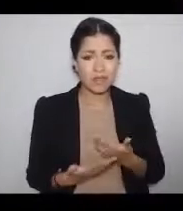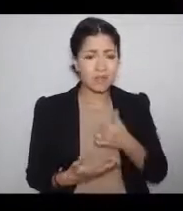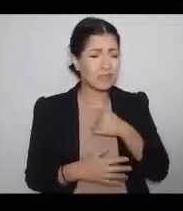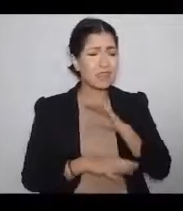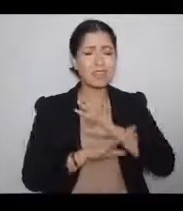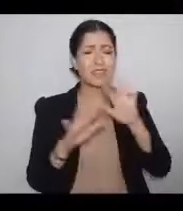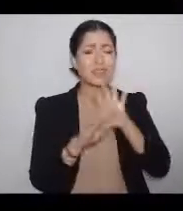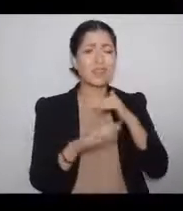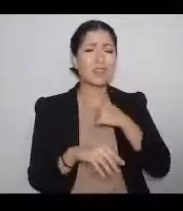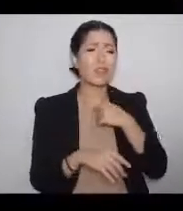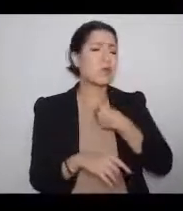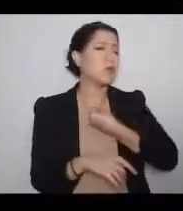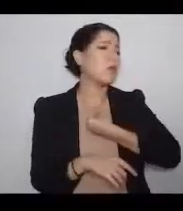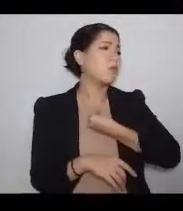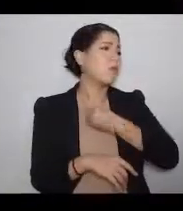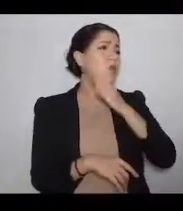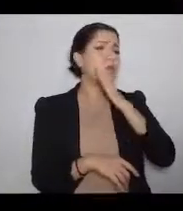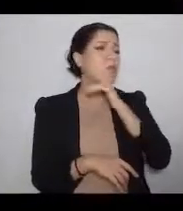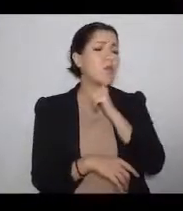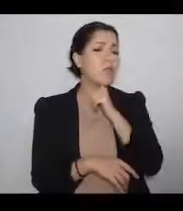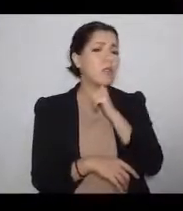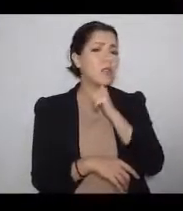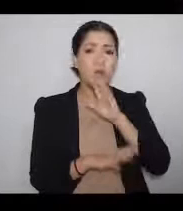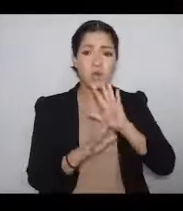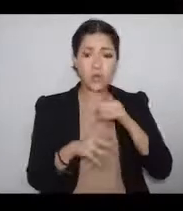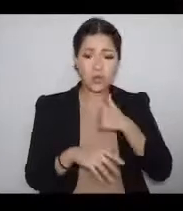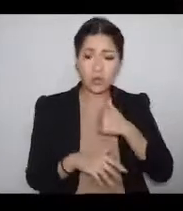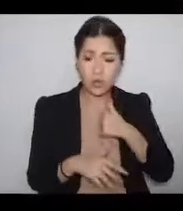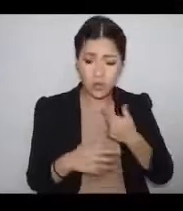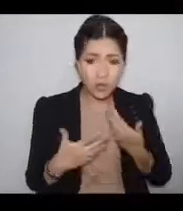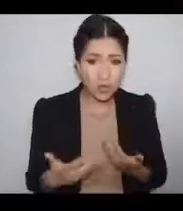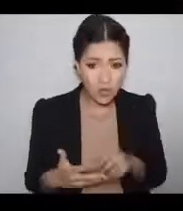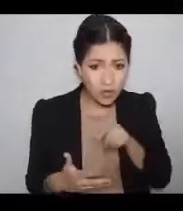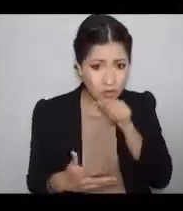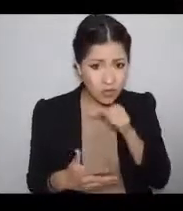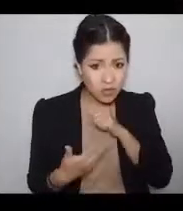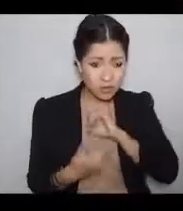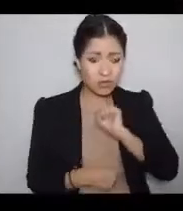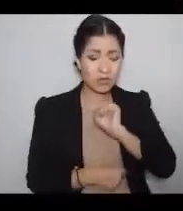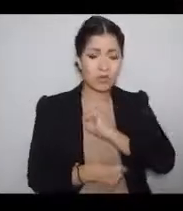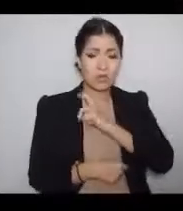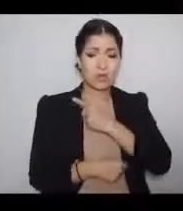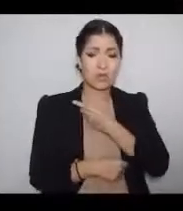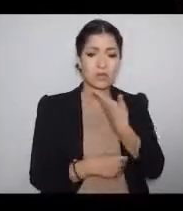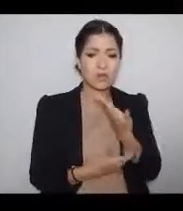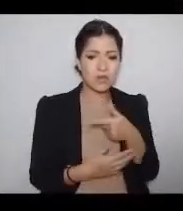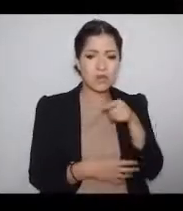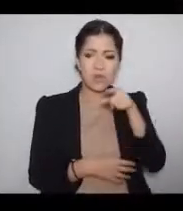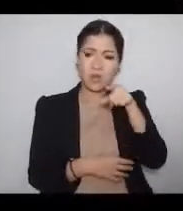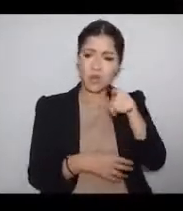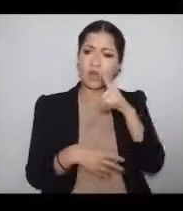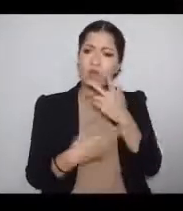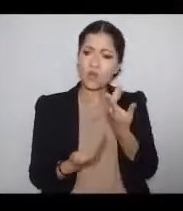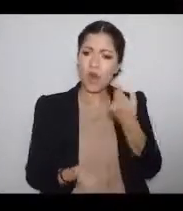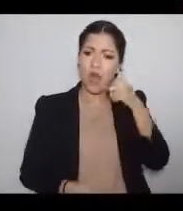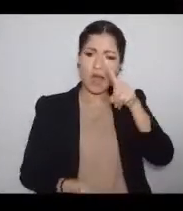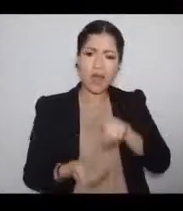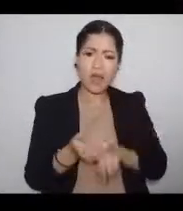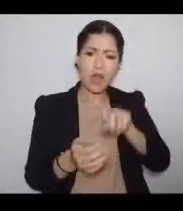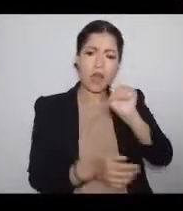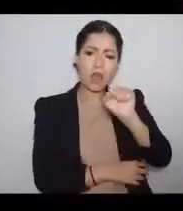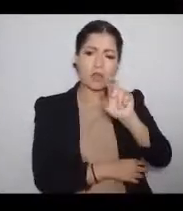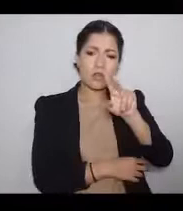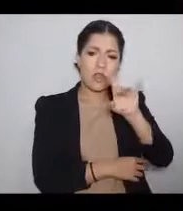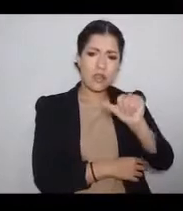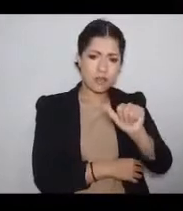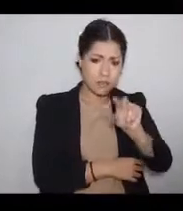No aguanto tanto como tú. La salud nunca ha estado de mi parte. La sarna ha estado de tu parte. ¿Es verdad